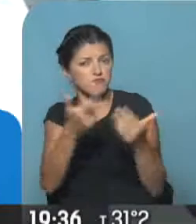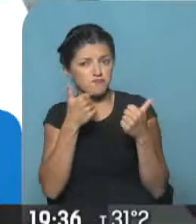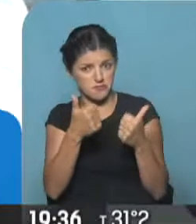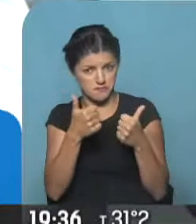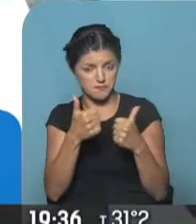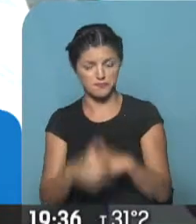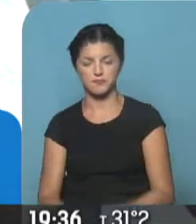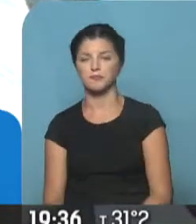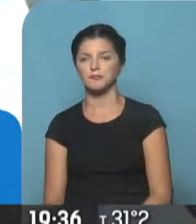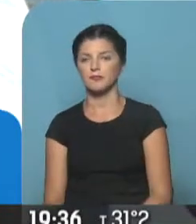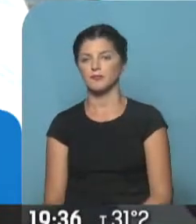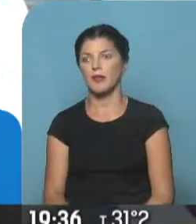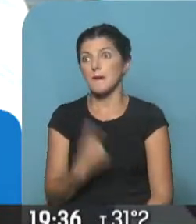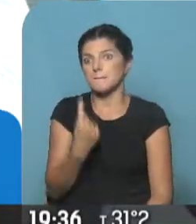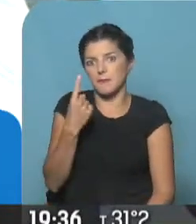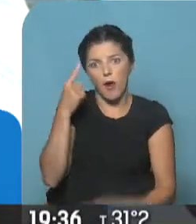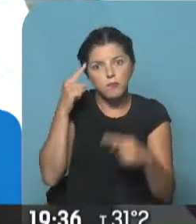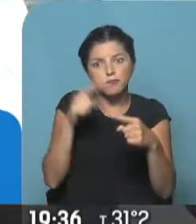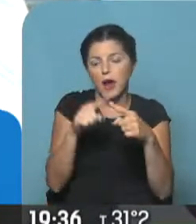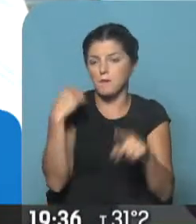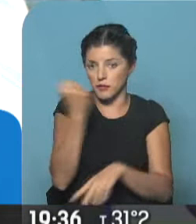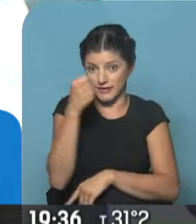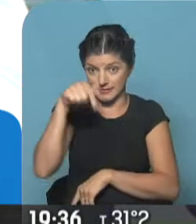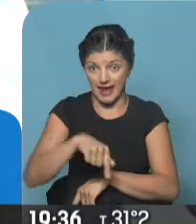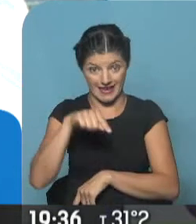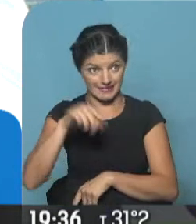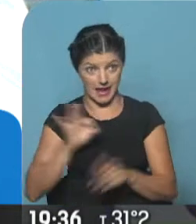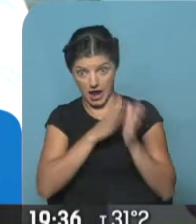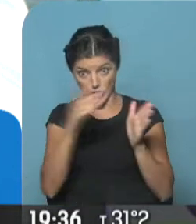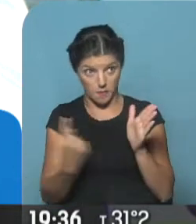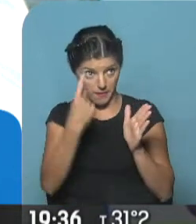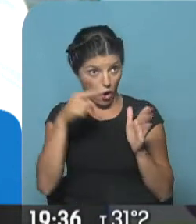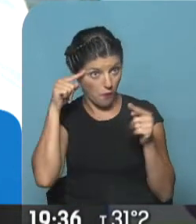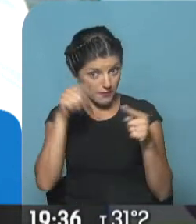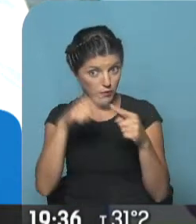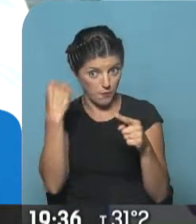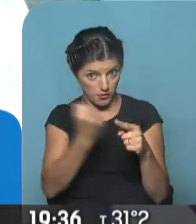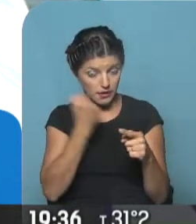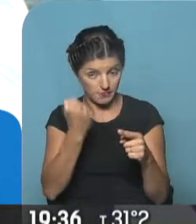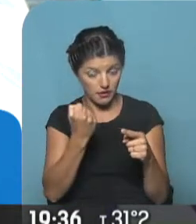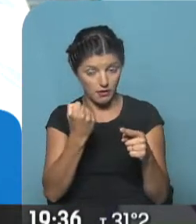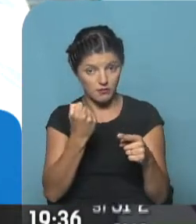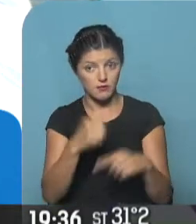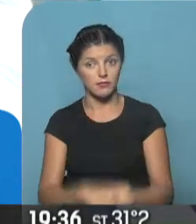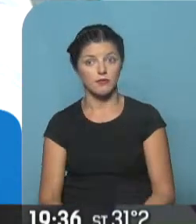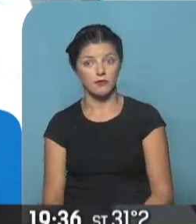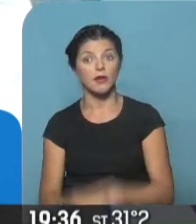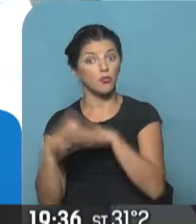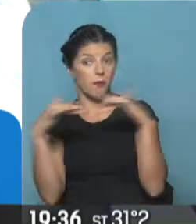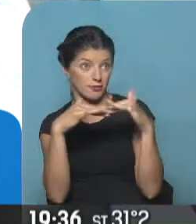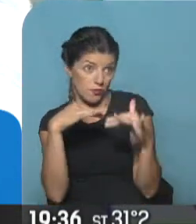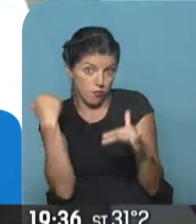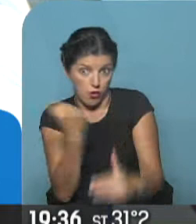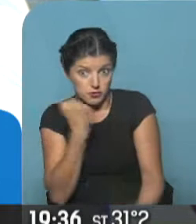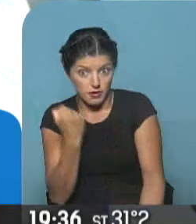primer desafío importante que nosotros vamos a tener en el año y lo vamos a tomar como un partido de muchísima importancia